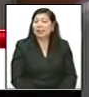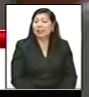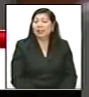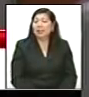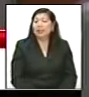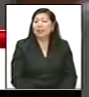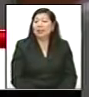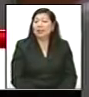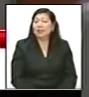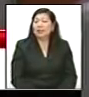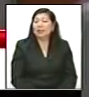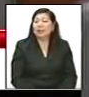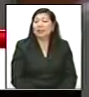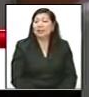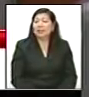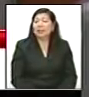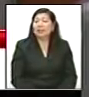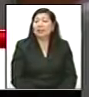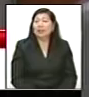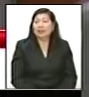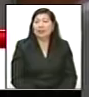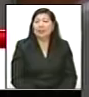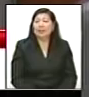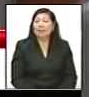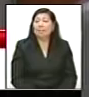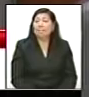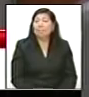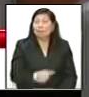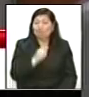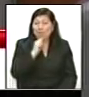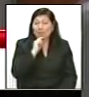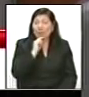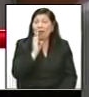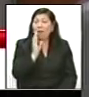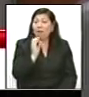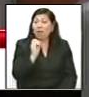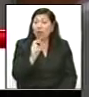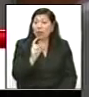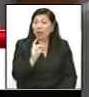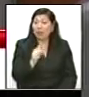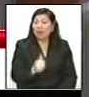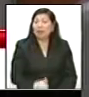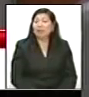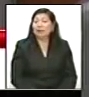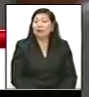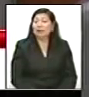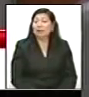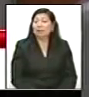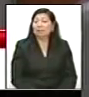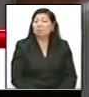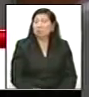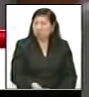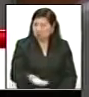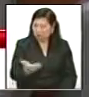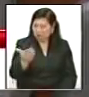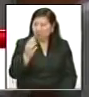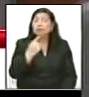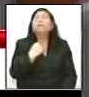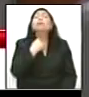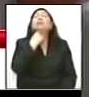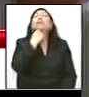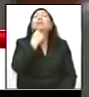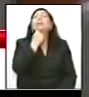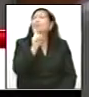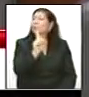Para terminar, congresista. Fuera el caso, presidenta Marilena Foronda, compañero Foronda, vaya usted con la frente en alto,